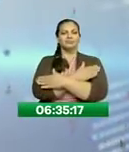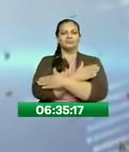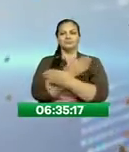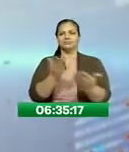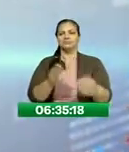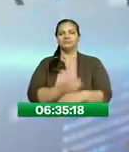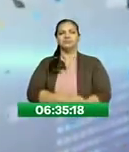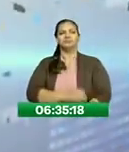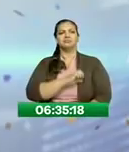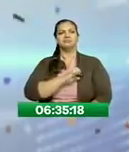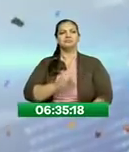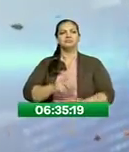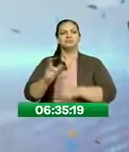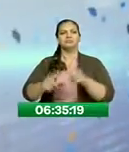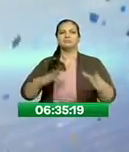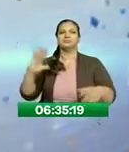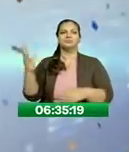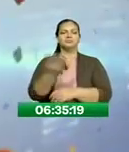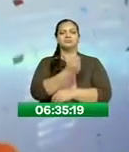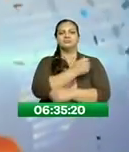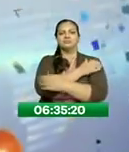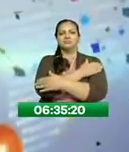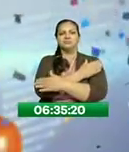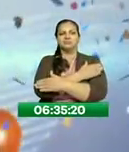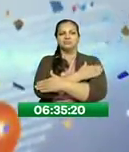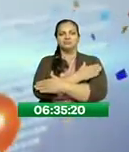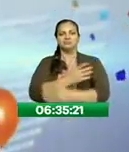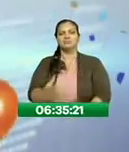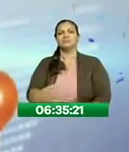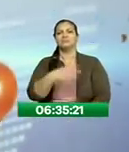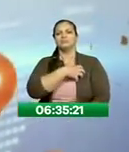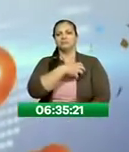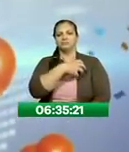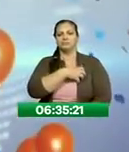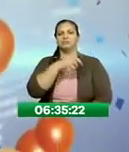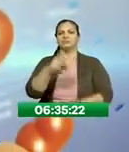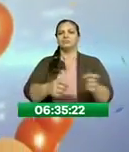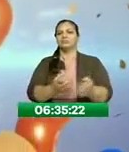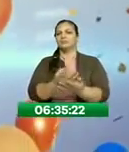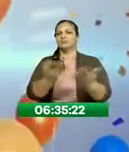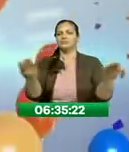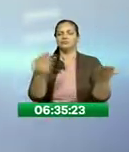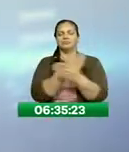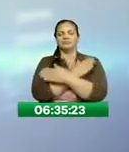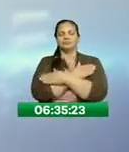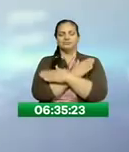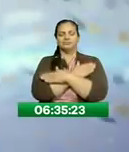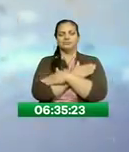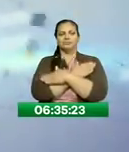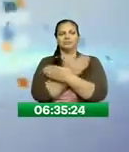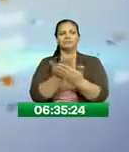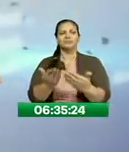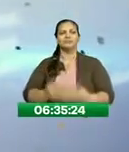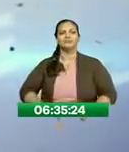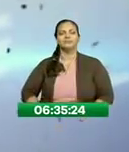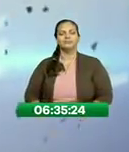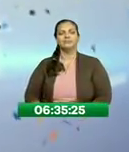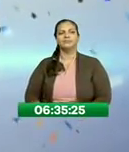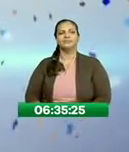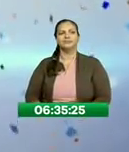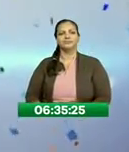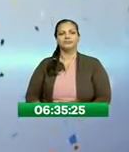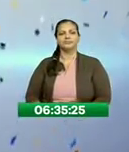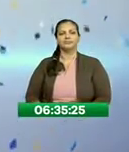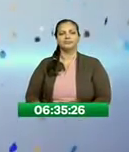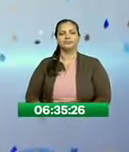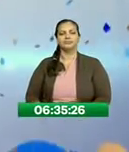emelecistas. Y sobre todo, a todos los barcelonistas. ¡Eso! Esa es mi llave, ya sabes.